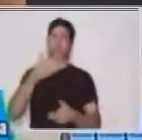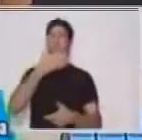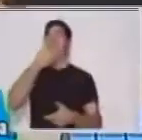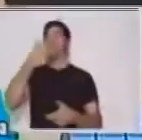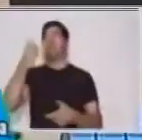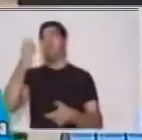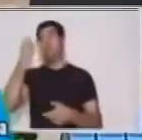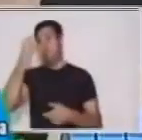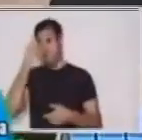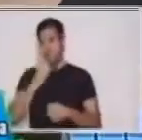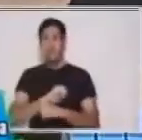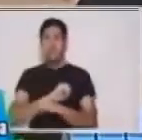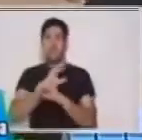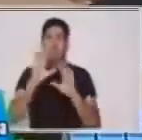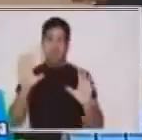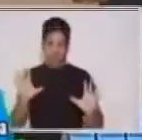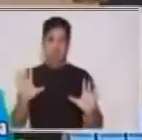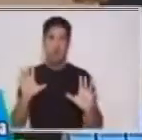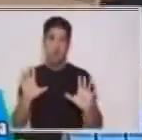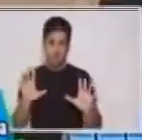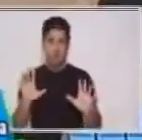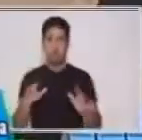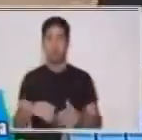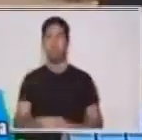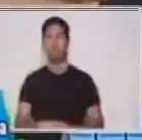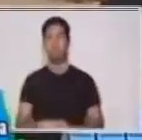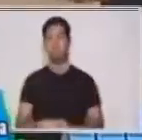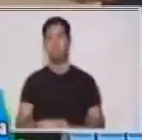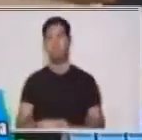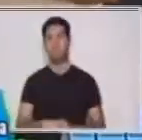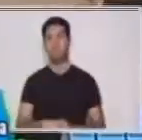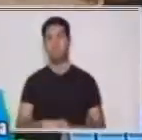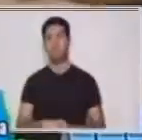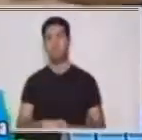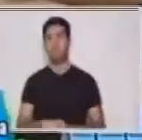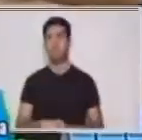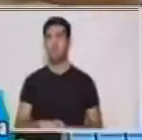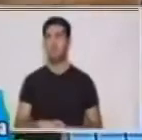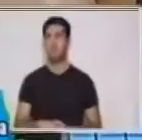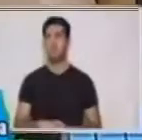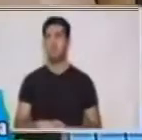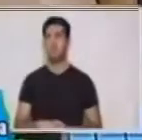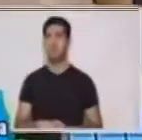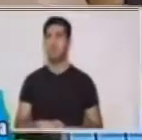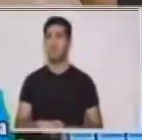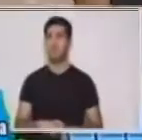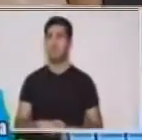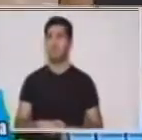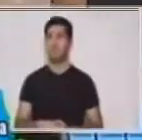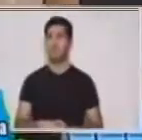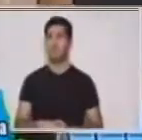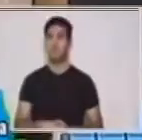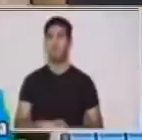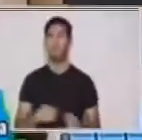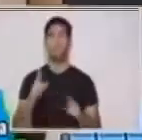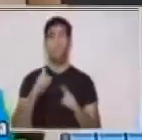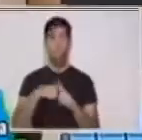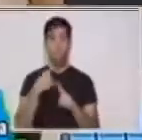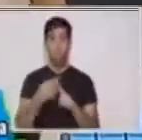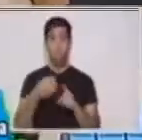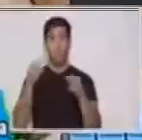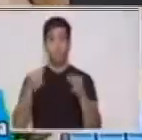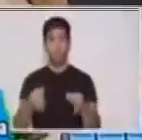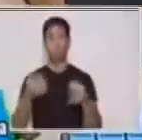argumentos donde le van a dar más validez y más soporte a esa información. Cuando ya tengo